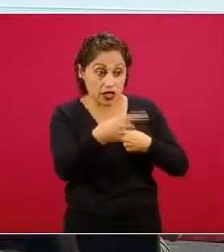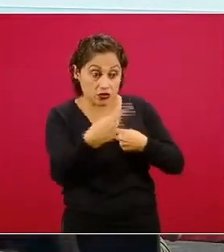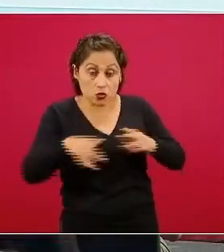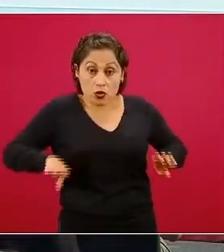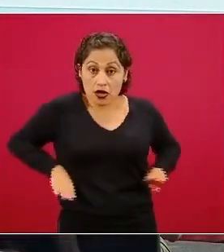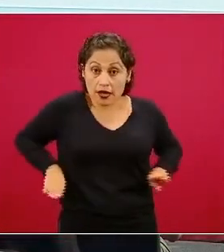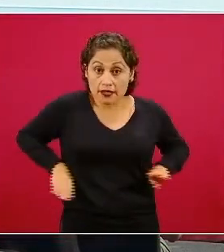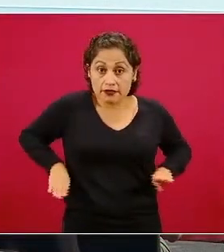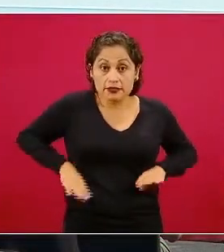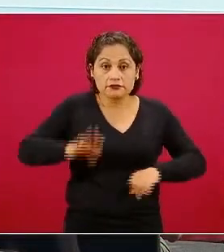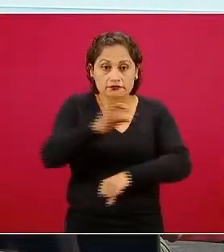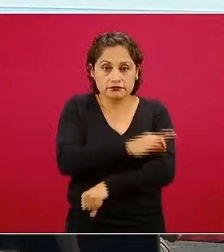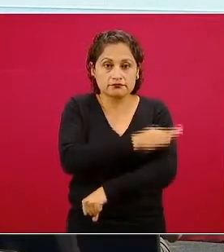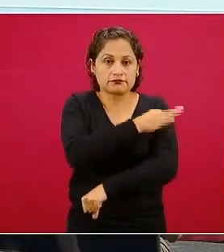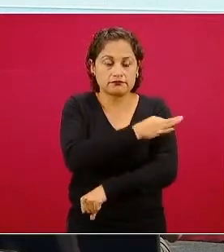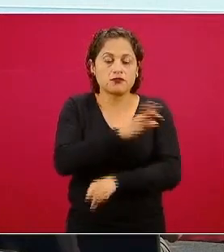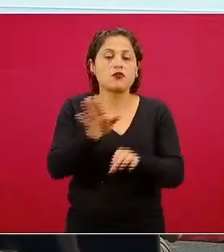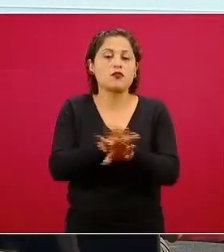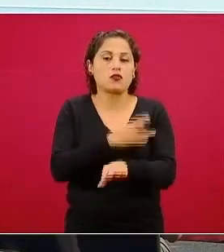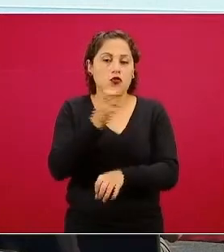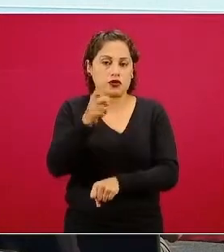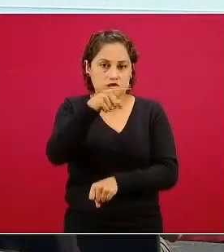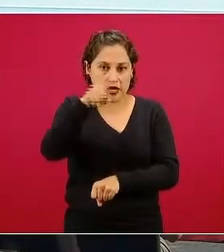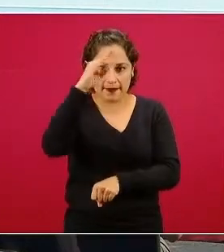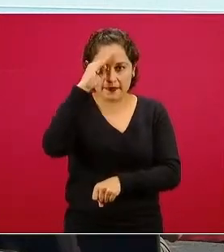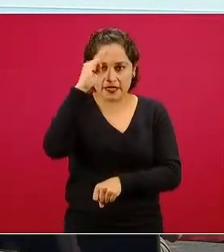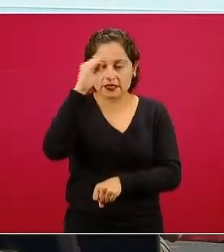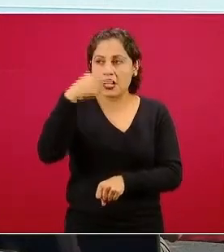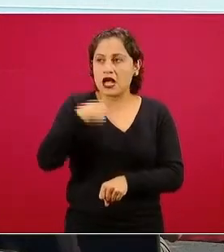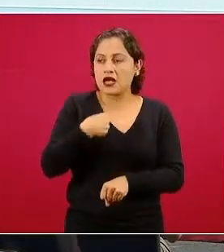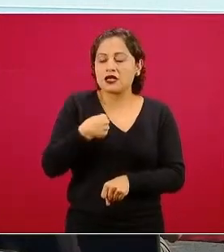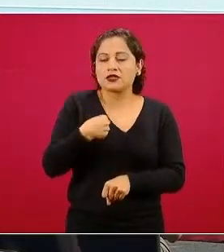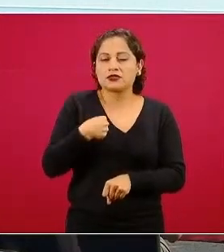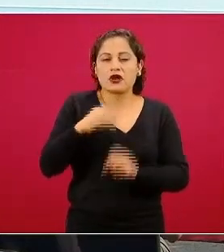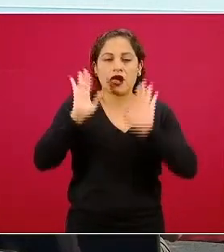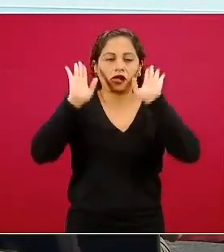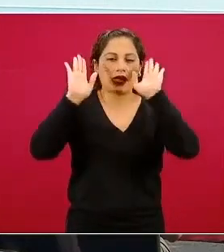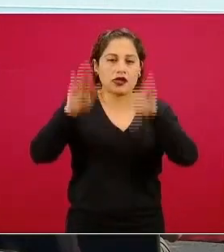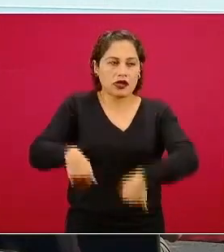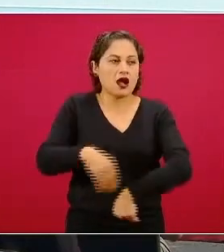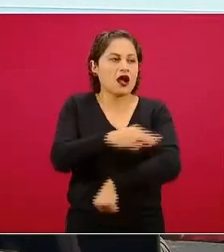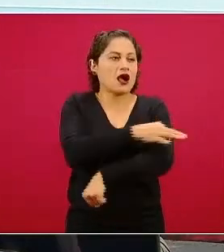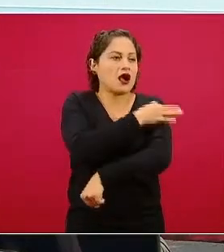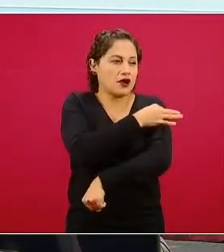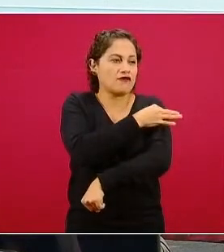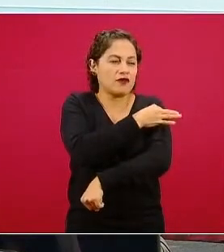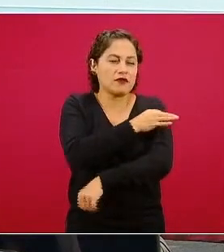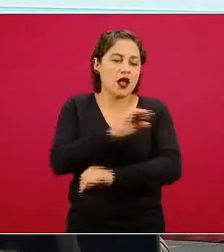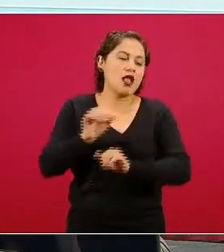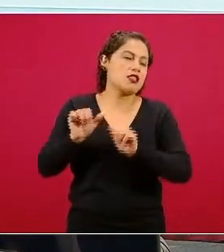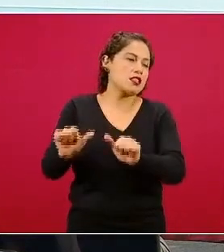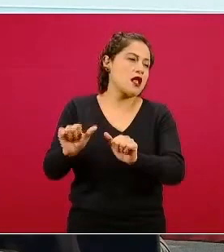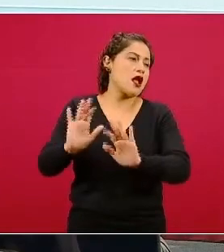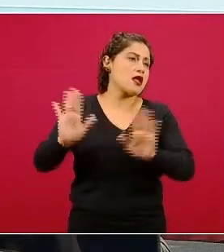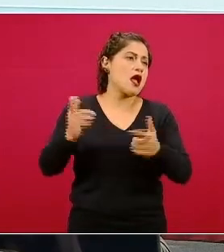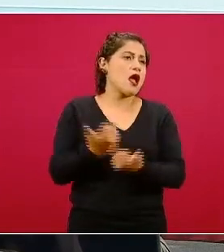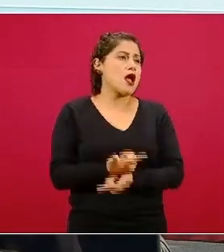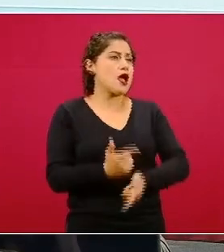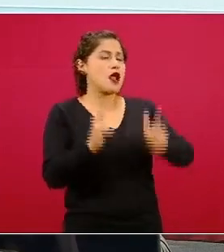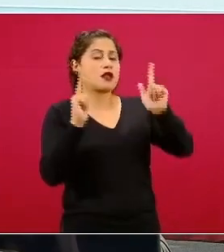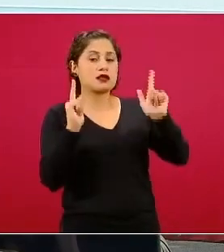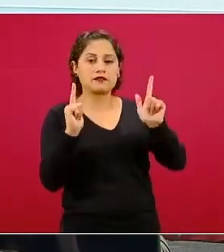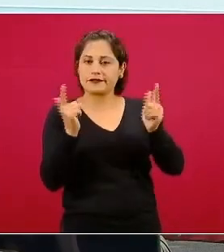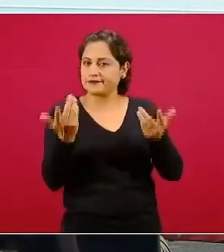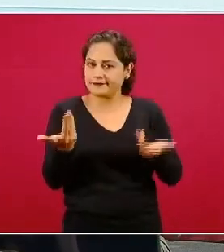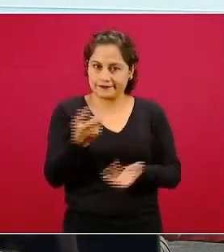y tenemos una escafandra, sino que tenemos que seguir las medidas de sana distancia. Entonces tenemos que evitar el saludo de mano